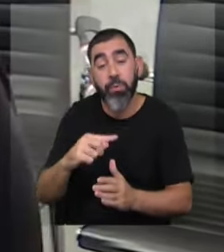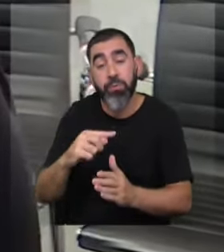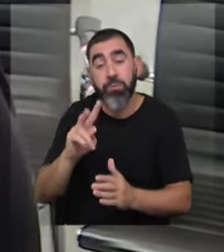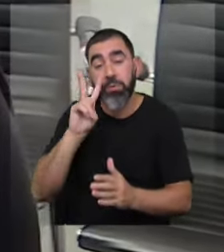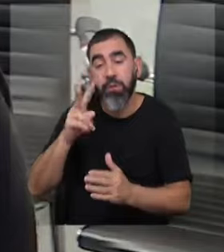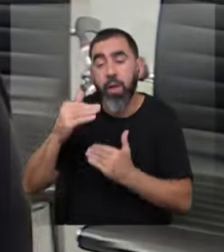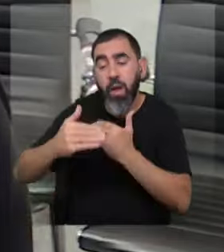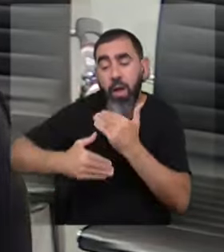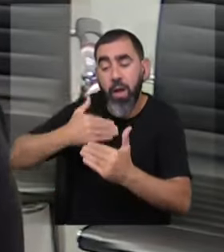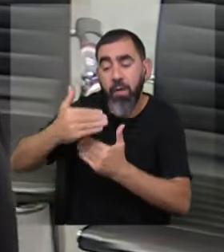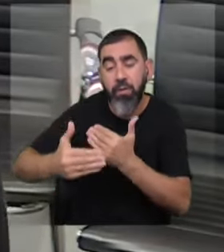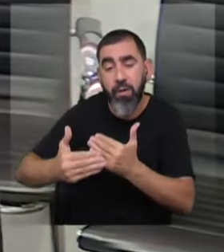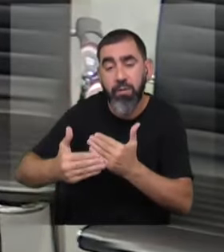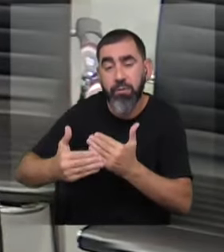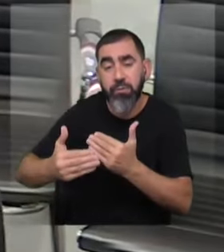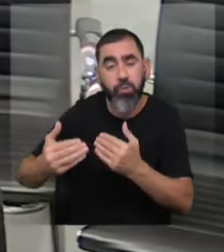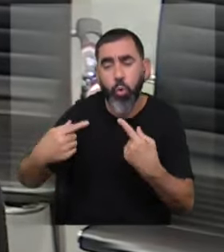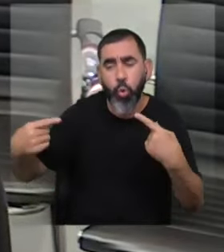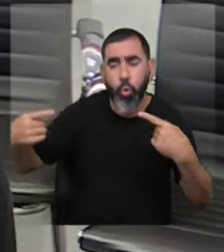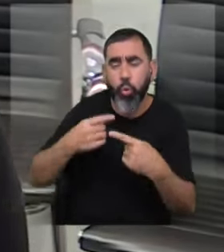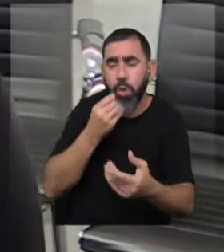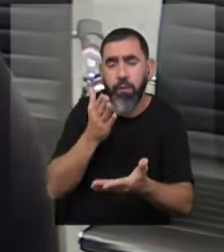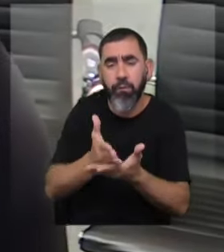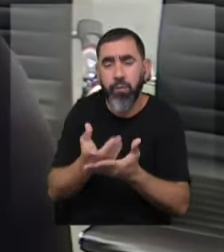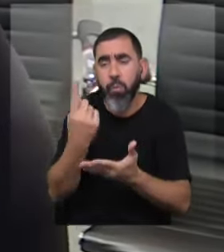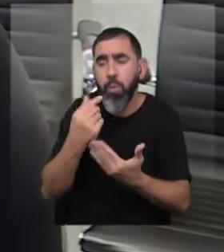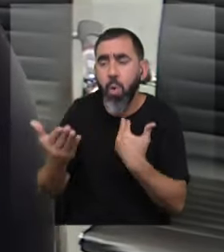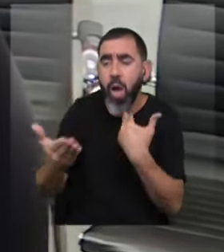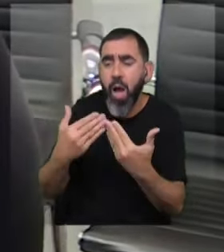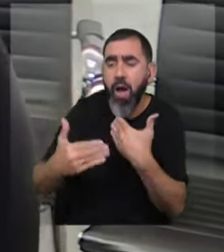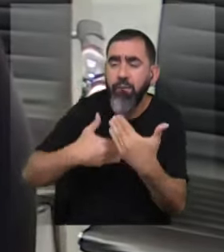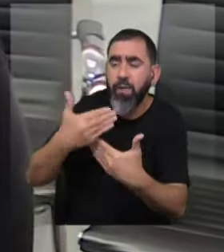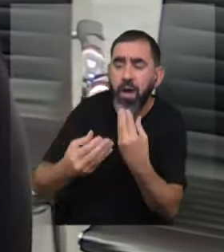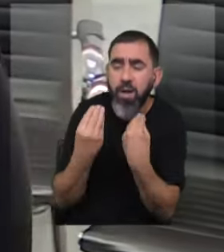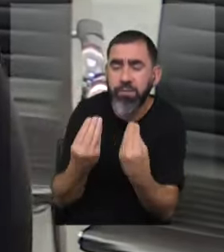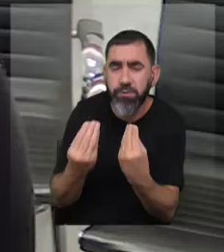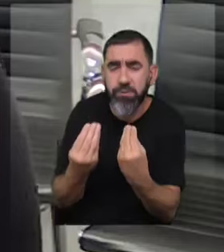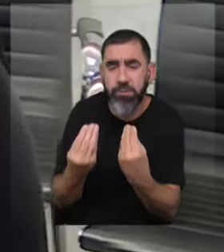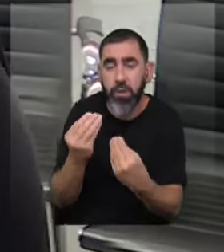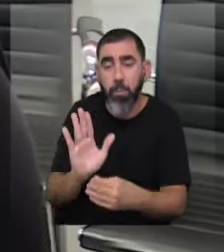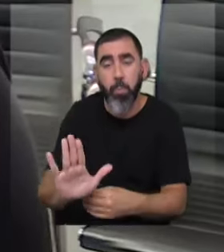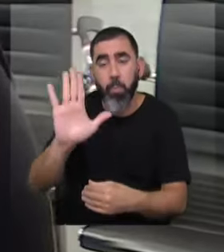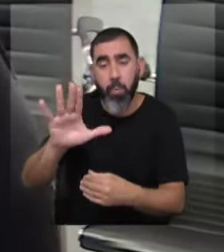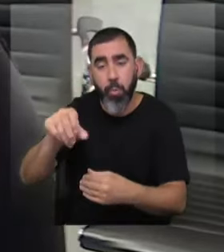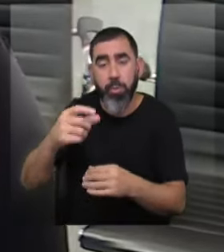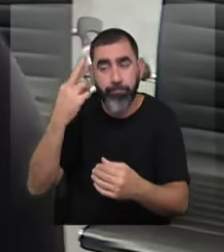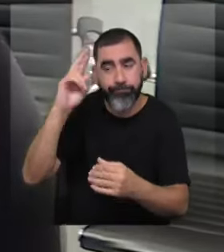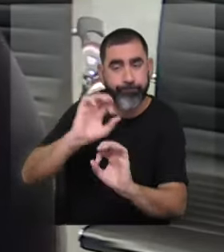los avances, no nos oponemos al subsidio de alquiler, pero hablemos de lo que se comprometió y no se